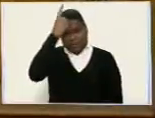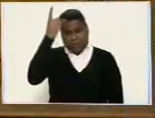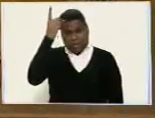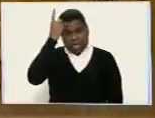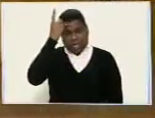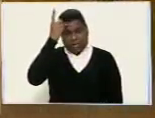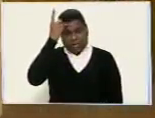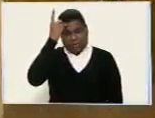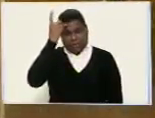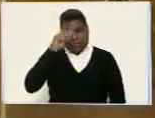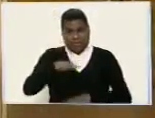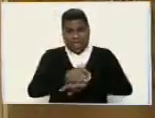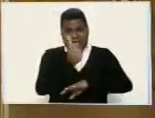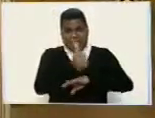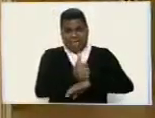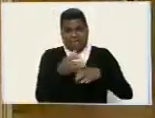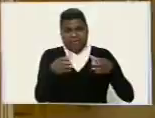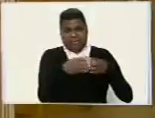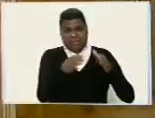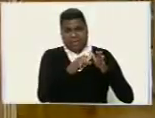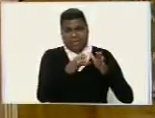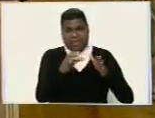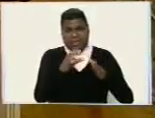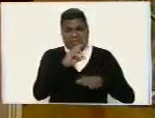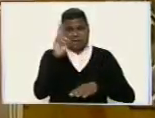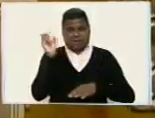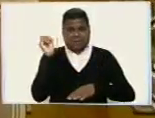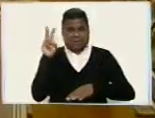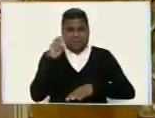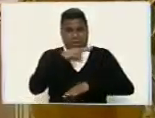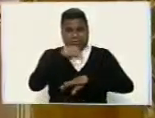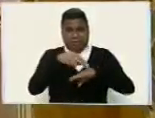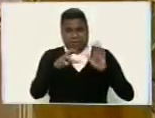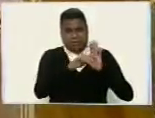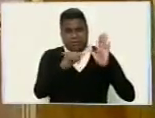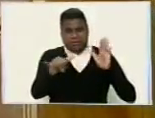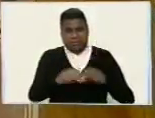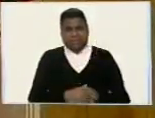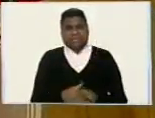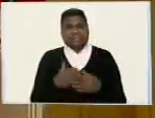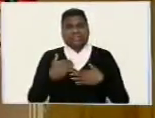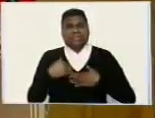Rondón fuera el presidente de la Asamblea Nacional Constituyente, les confieso que me